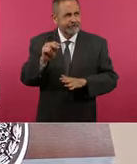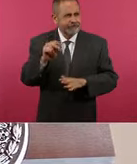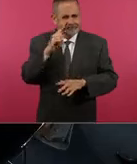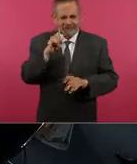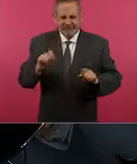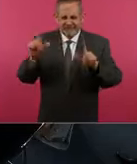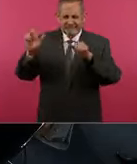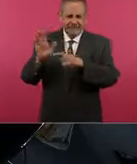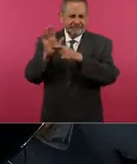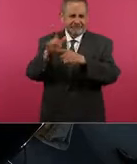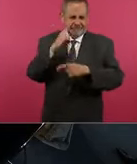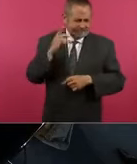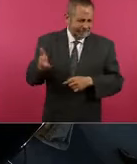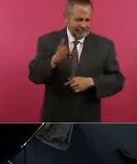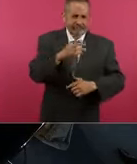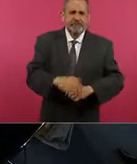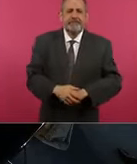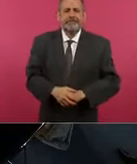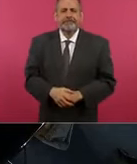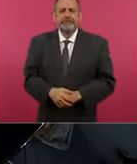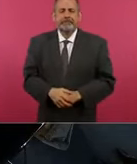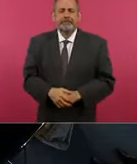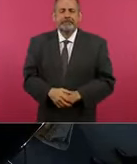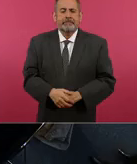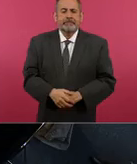Ponla. No se va.